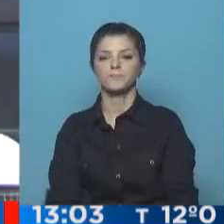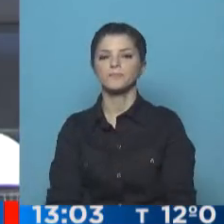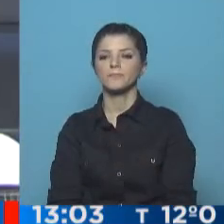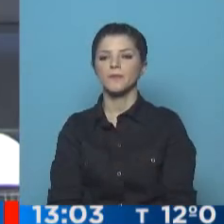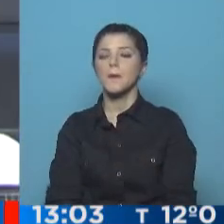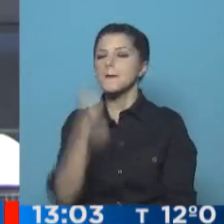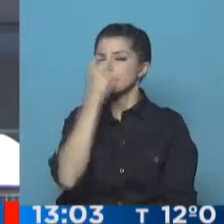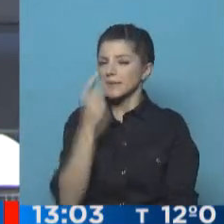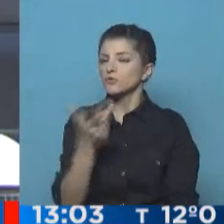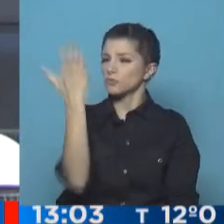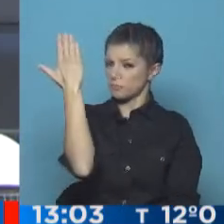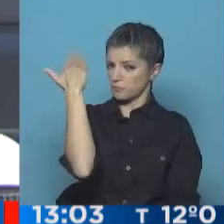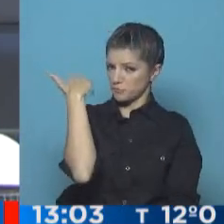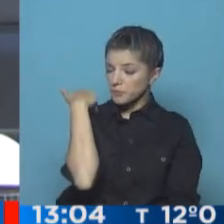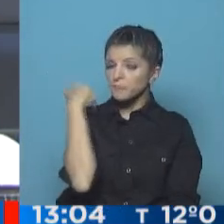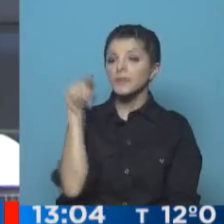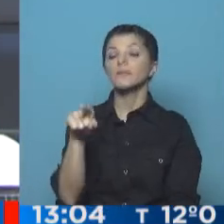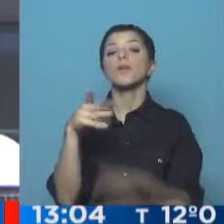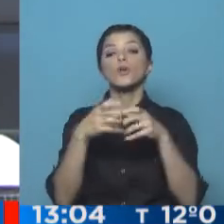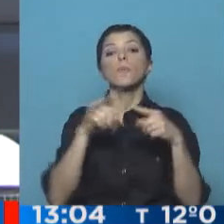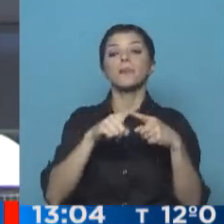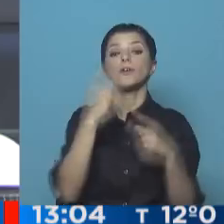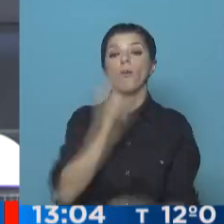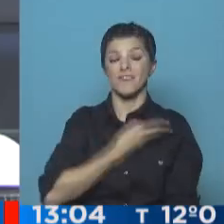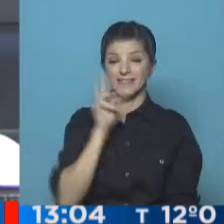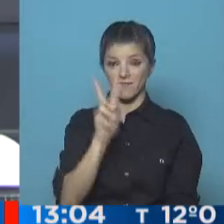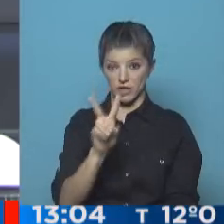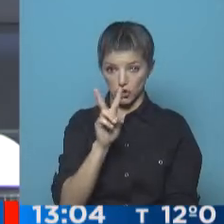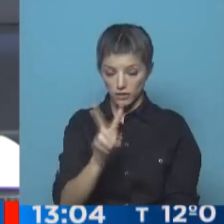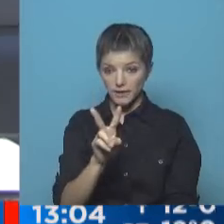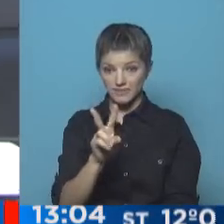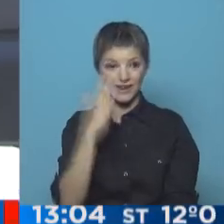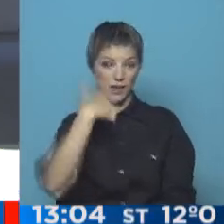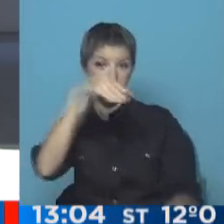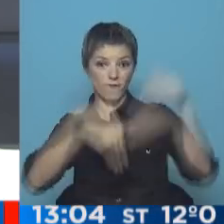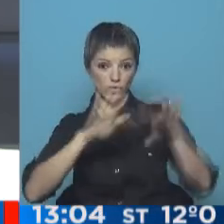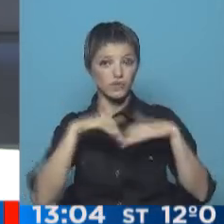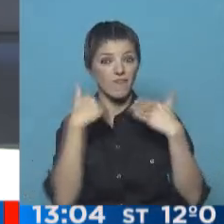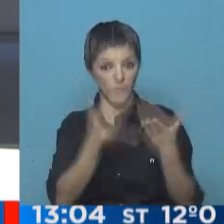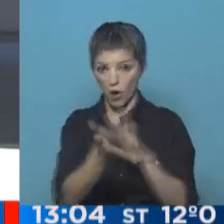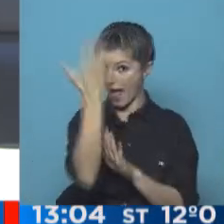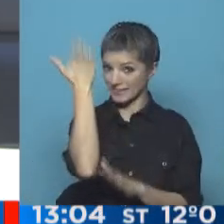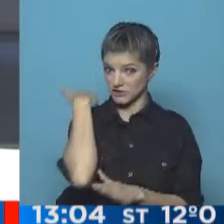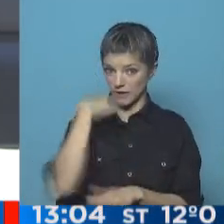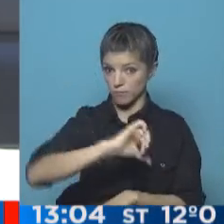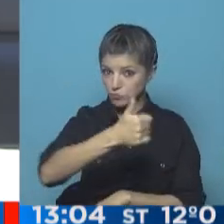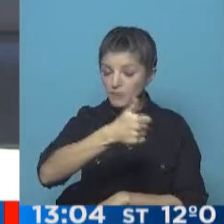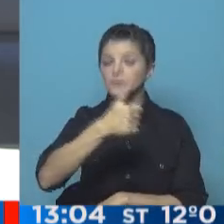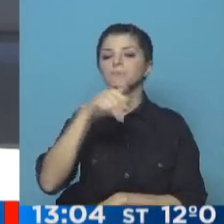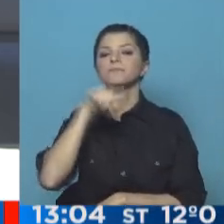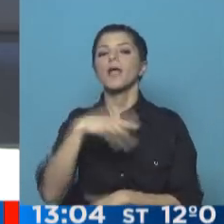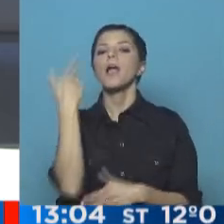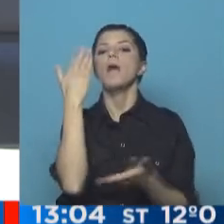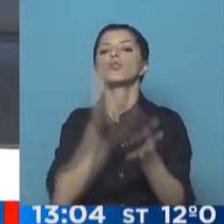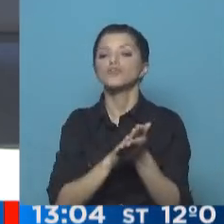hace minutos la fórmula del frente para la victoria la fórmula más votada en las elecciones de ayer domingo estamos hablando de